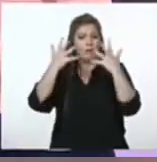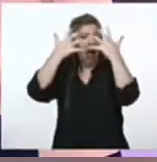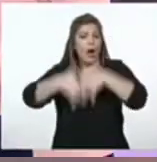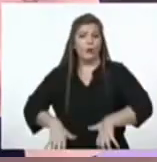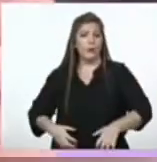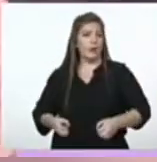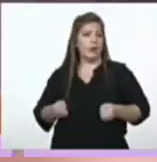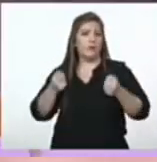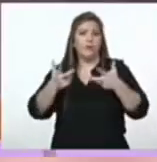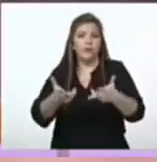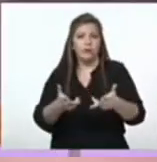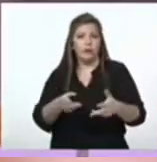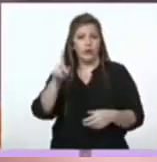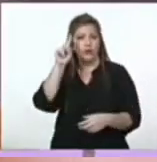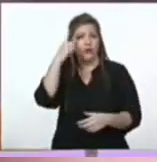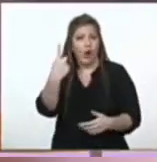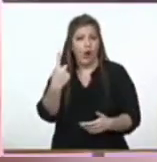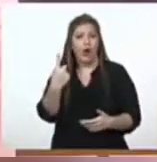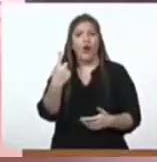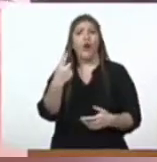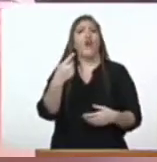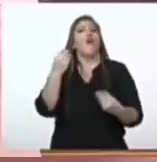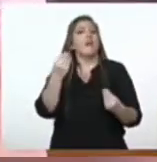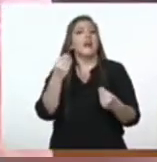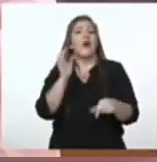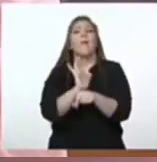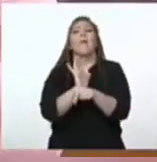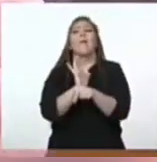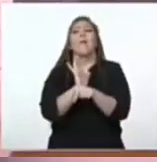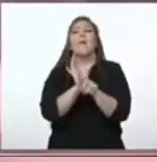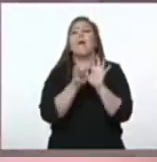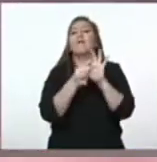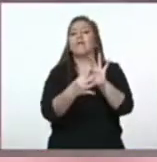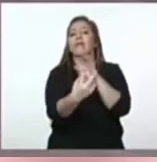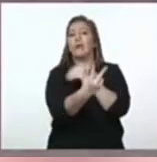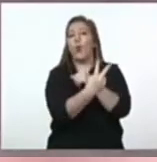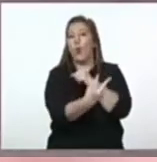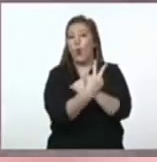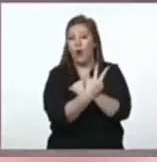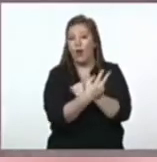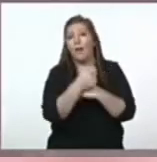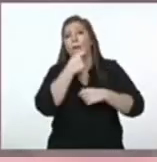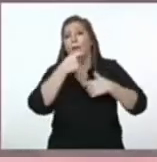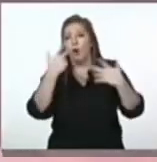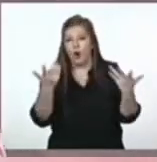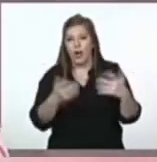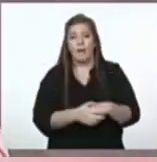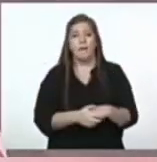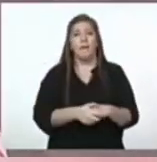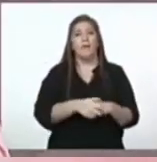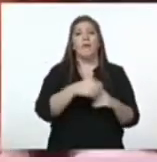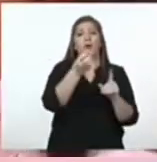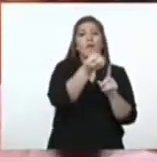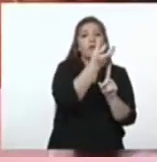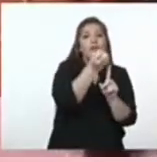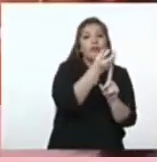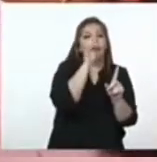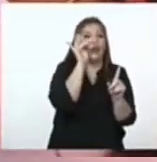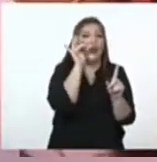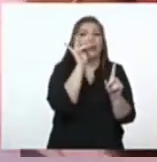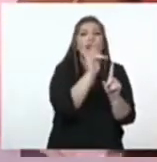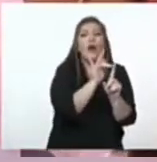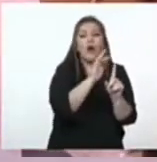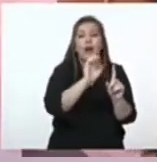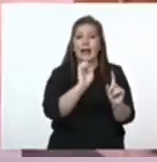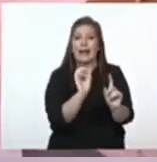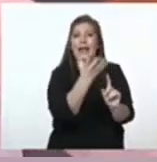automática, fisiológica, que tiene que ver con preservar generalmente. Entonces, por ejemplo, si nos quemamos, ¿sí? Esa información